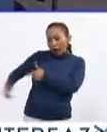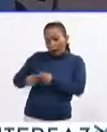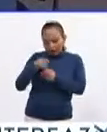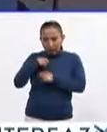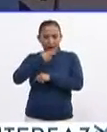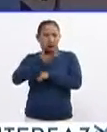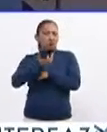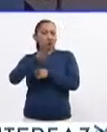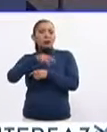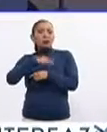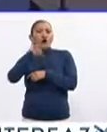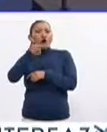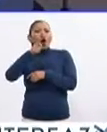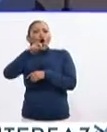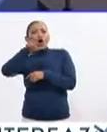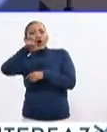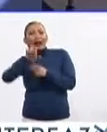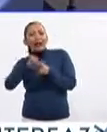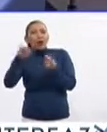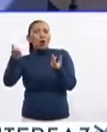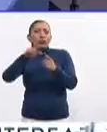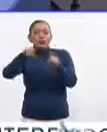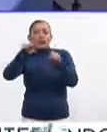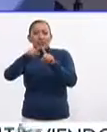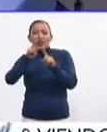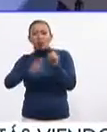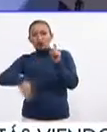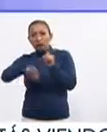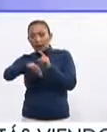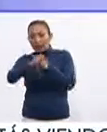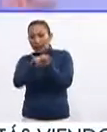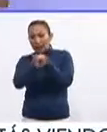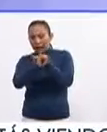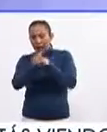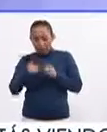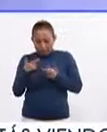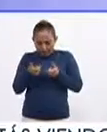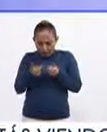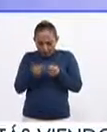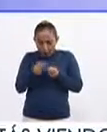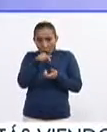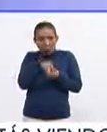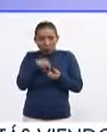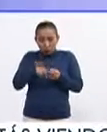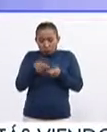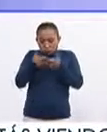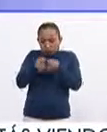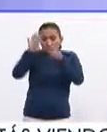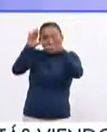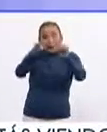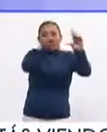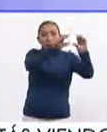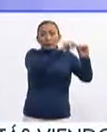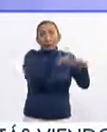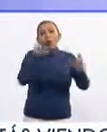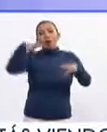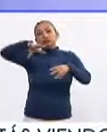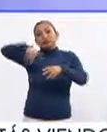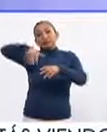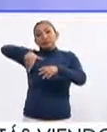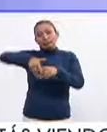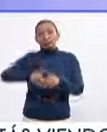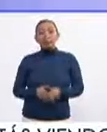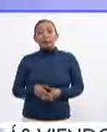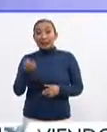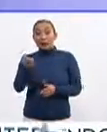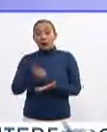buscador accedes a tu cuenta y puedes controlar estos dispositivos desde cualquier lugar donde te encuentres. Claro. Entonces,